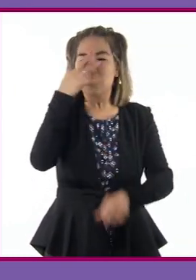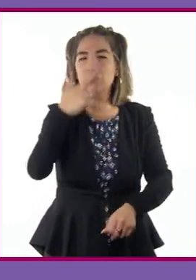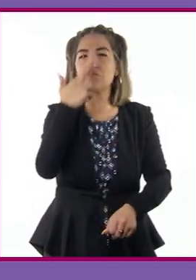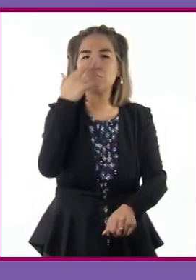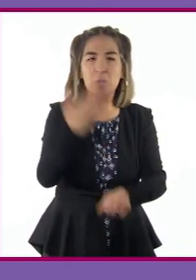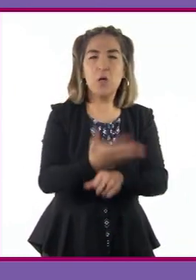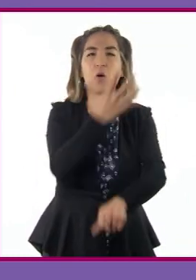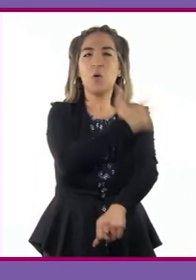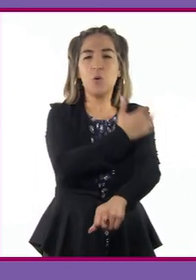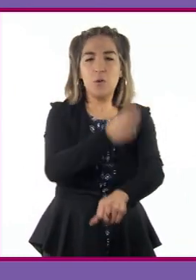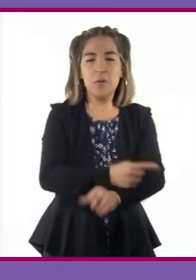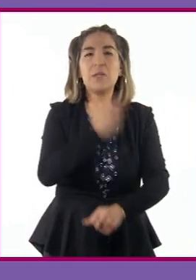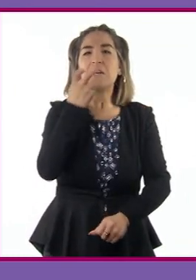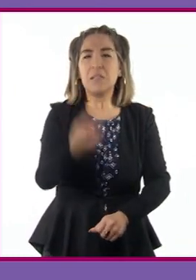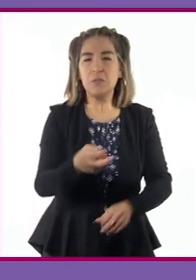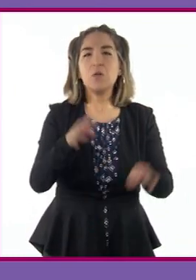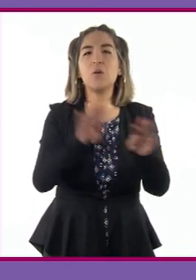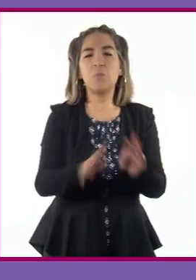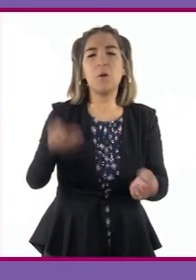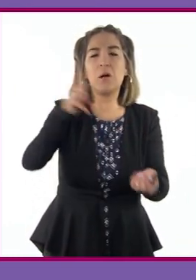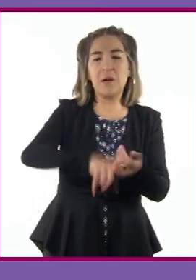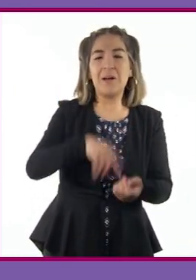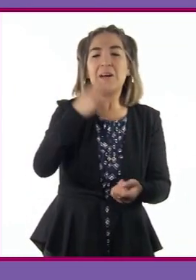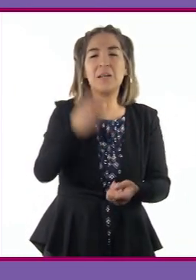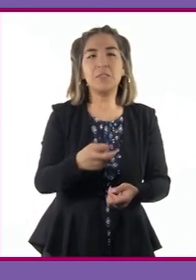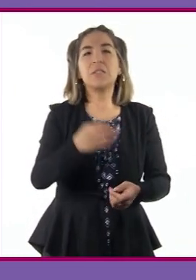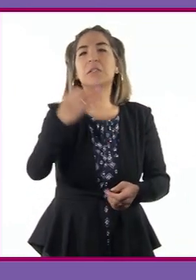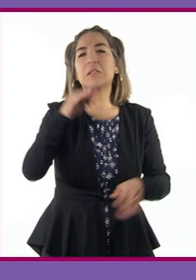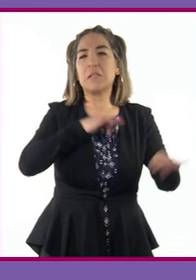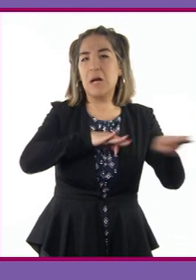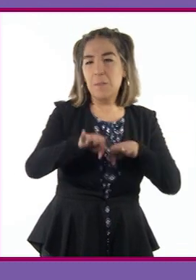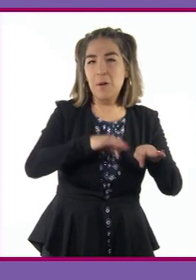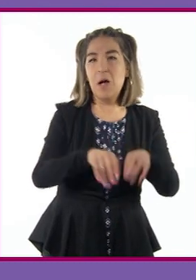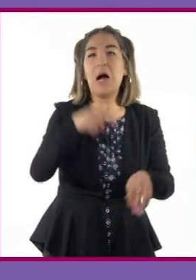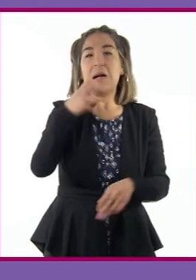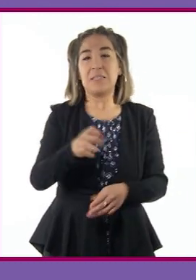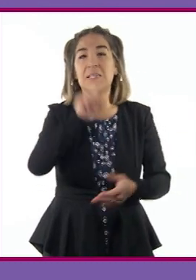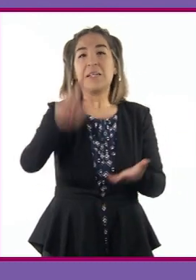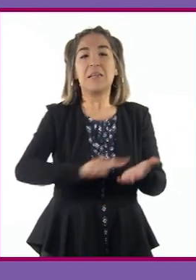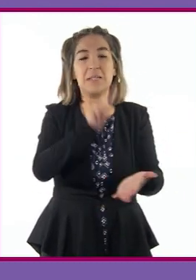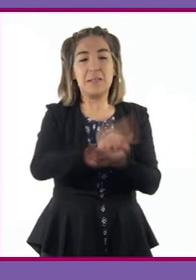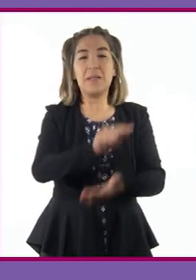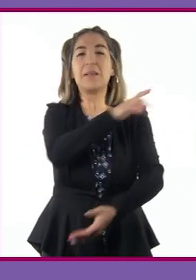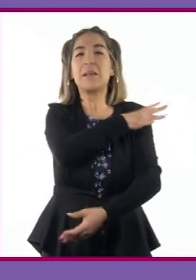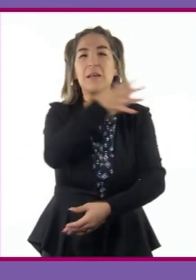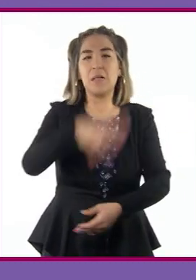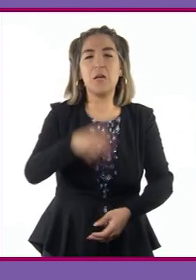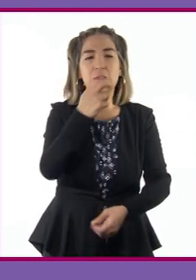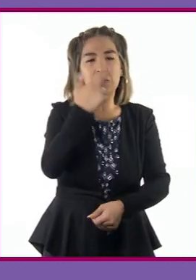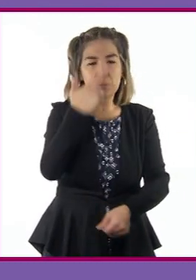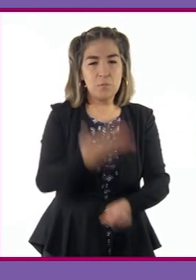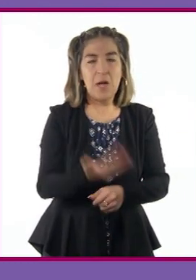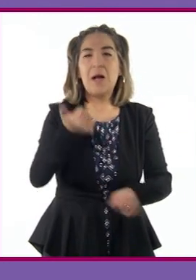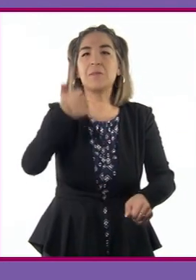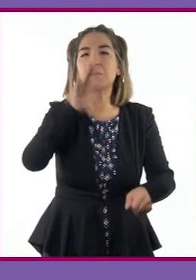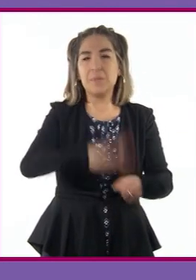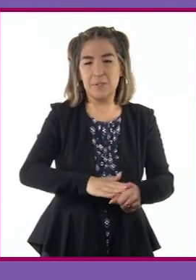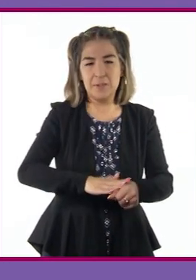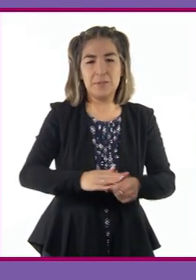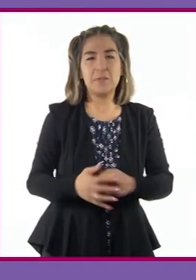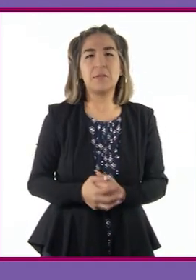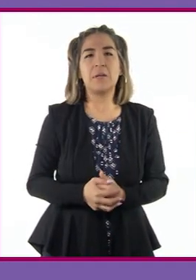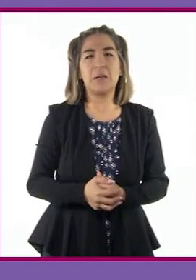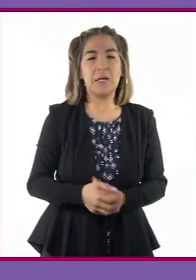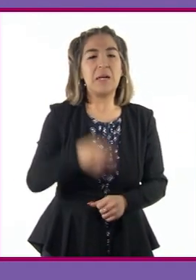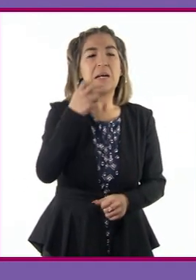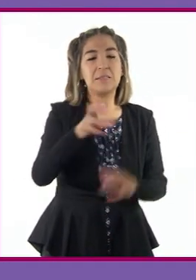así, existen sanciones que están contempladas en la Ley General de Responsabilidades Administrativas. En